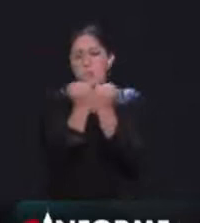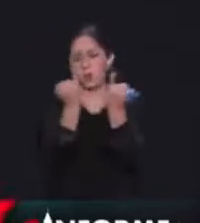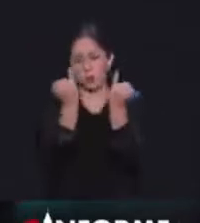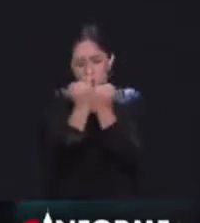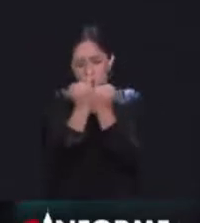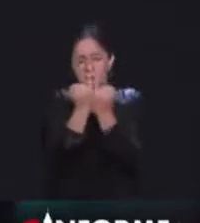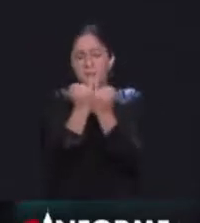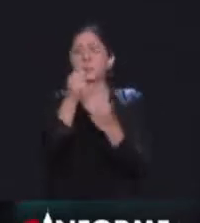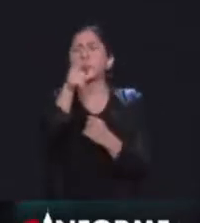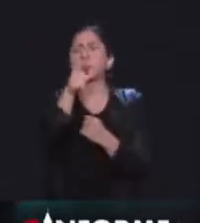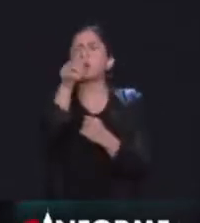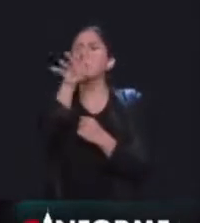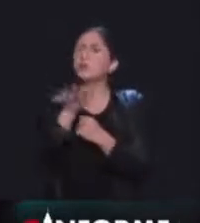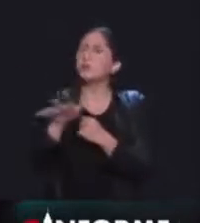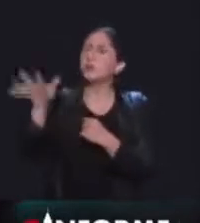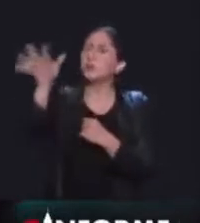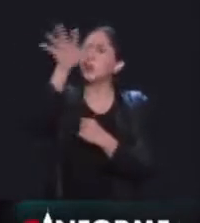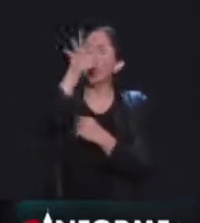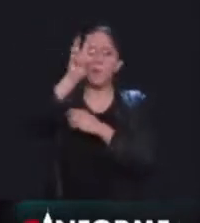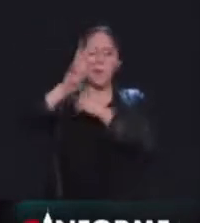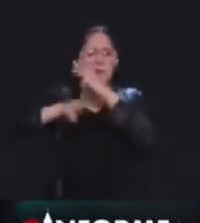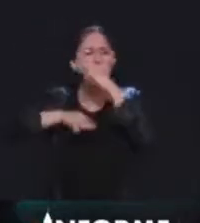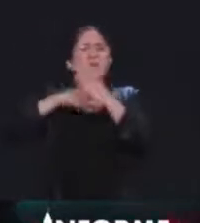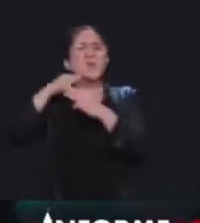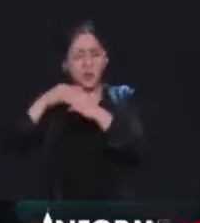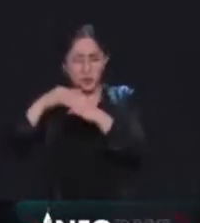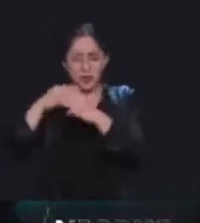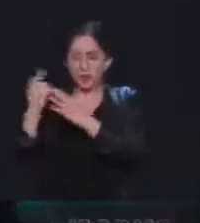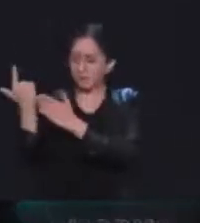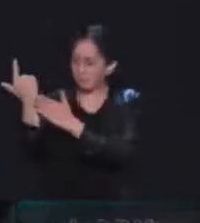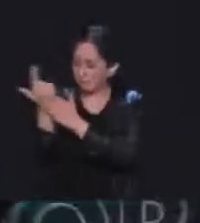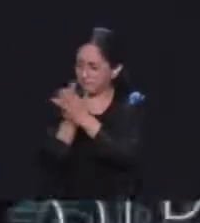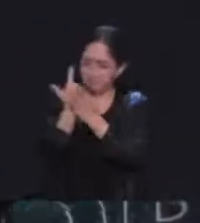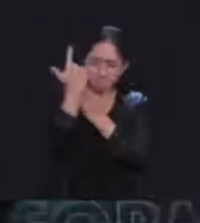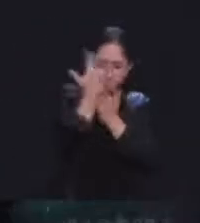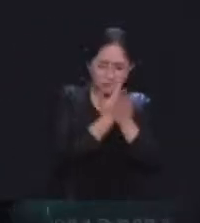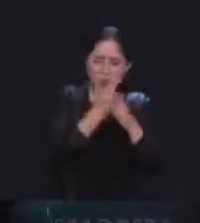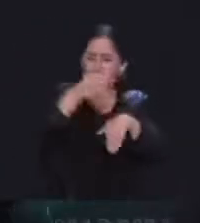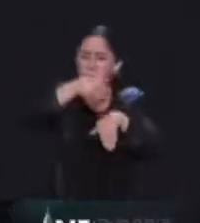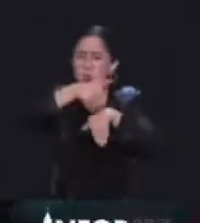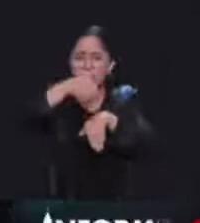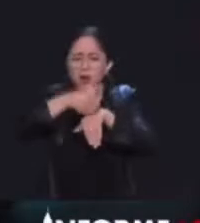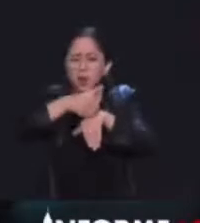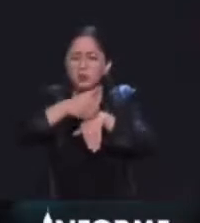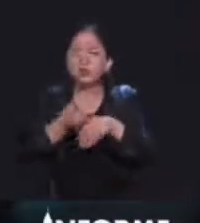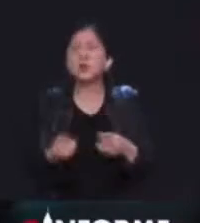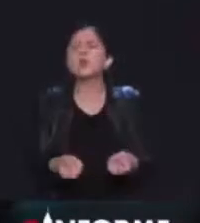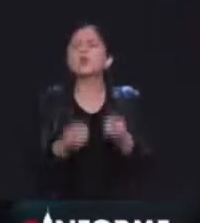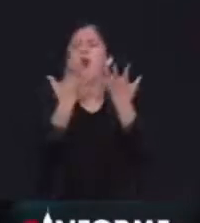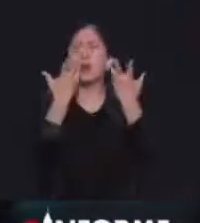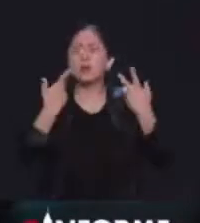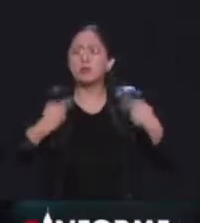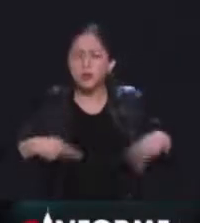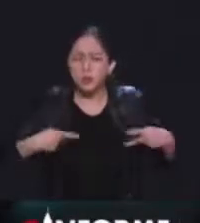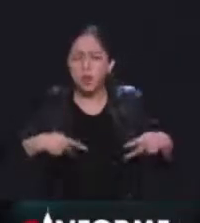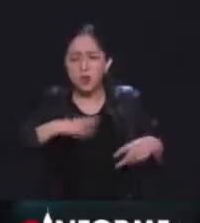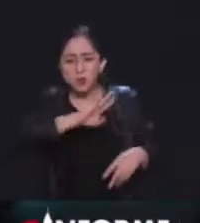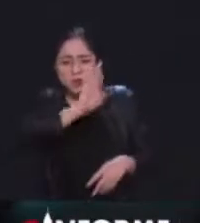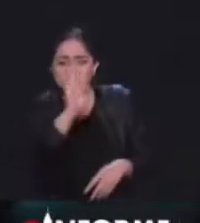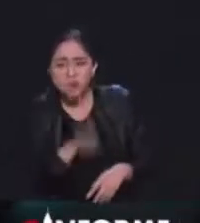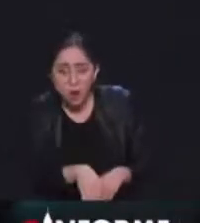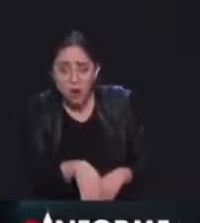nivel mundial es que todo lo que se reportaba correspondía a confirmaciones de muertes por